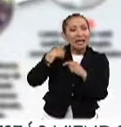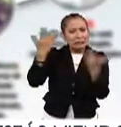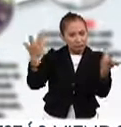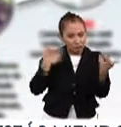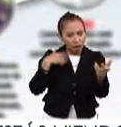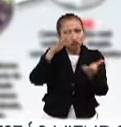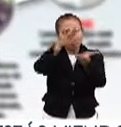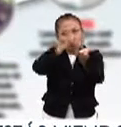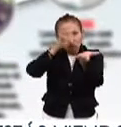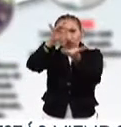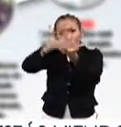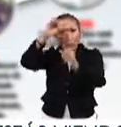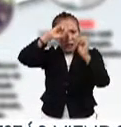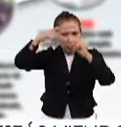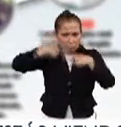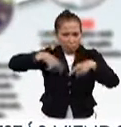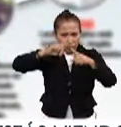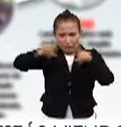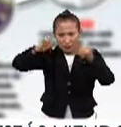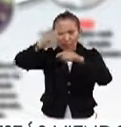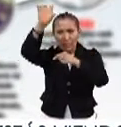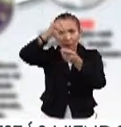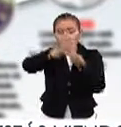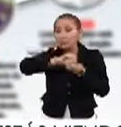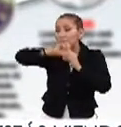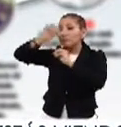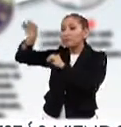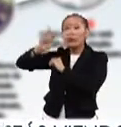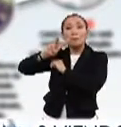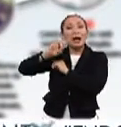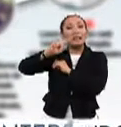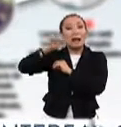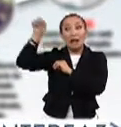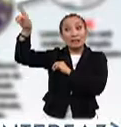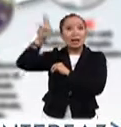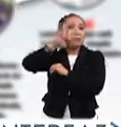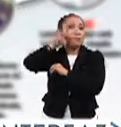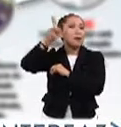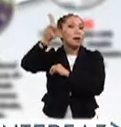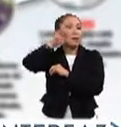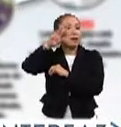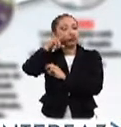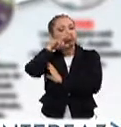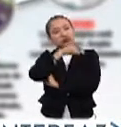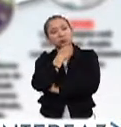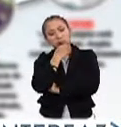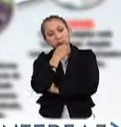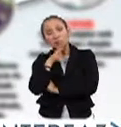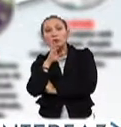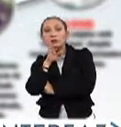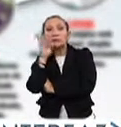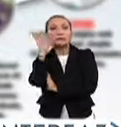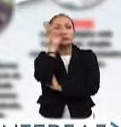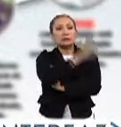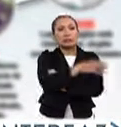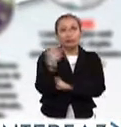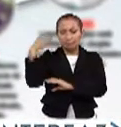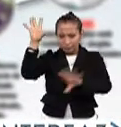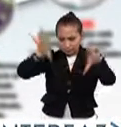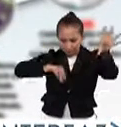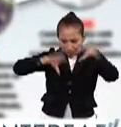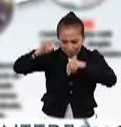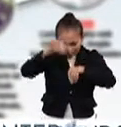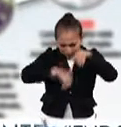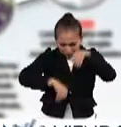hicimos, recogimos esas opiniones, las mandamos al Vaticano, allá el Papa las respondió. Y se hizo un